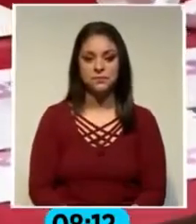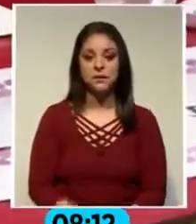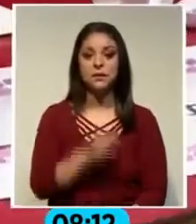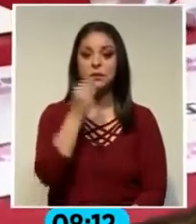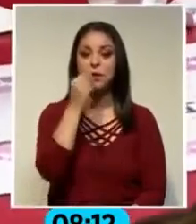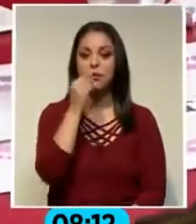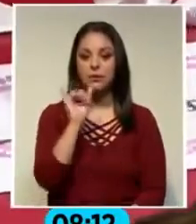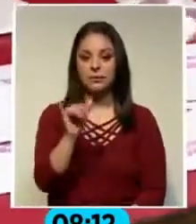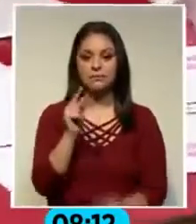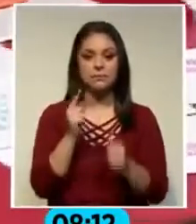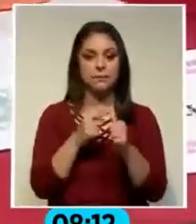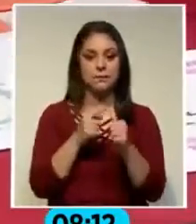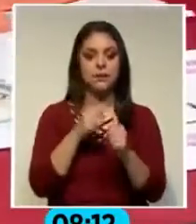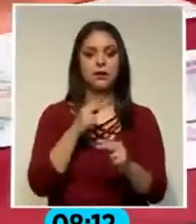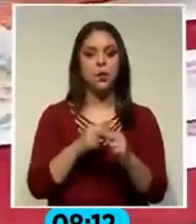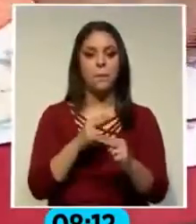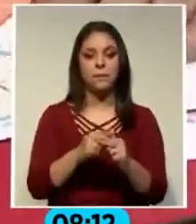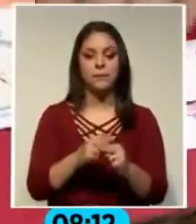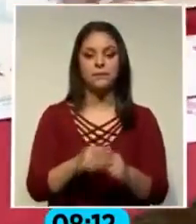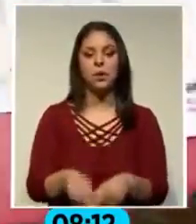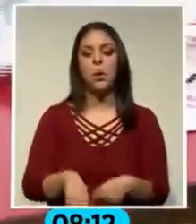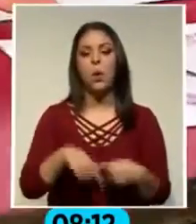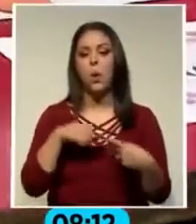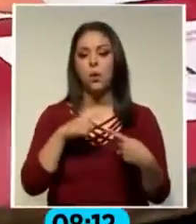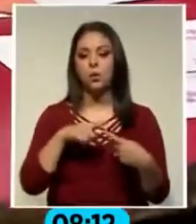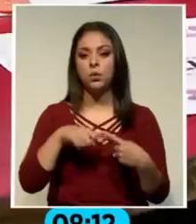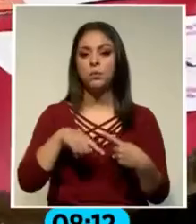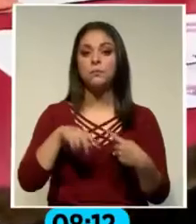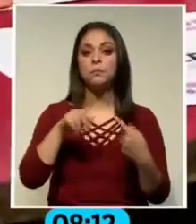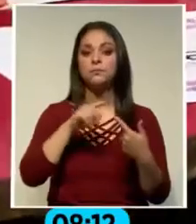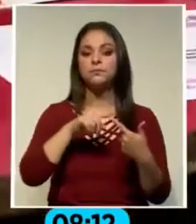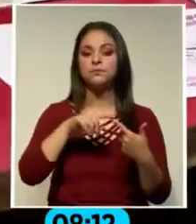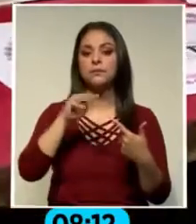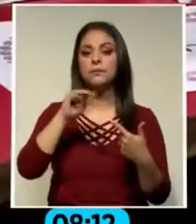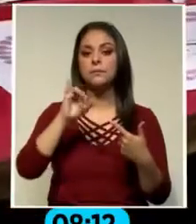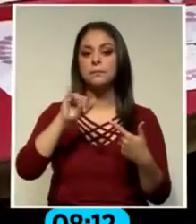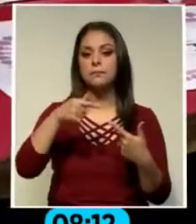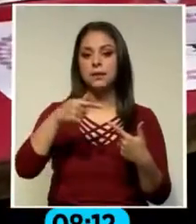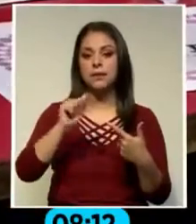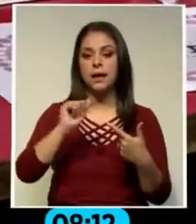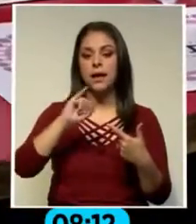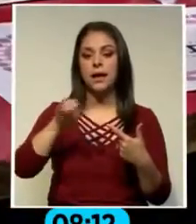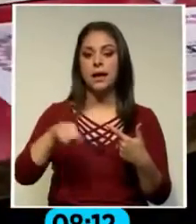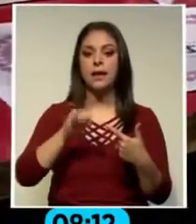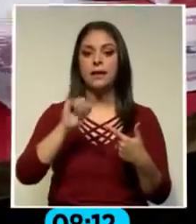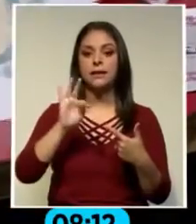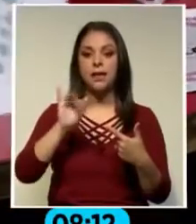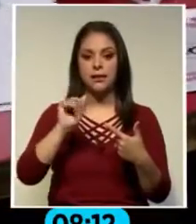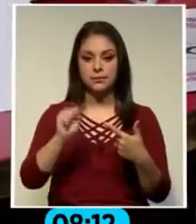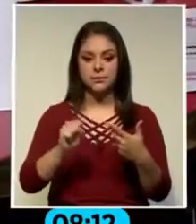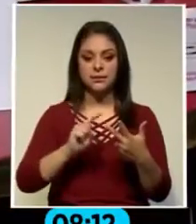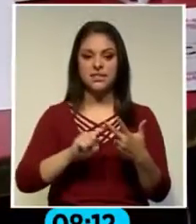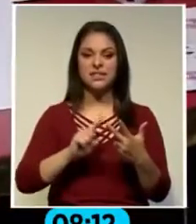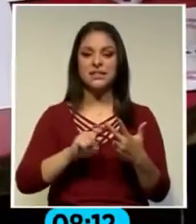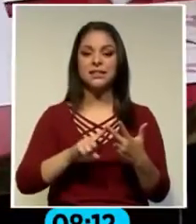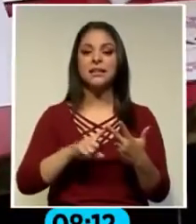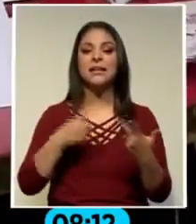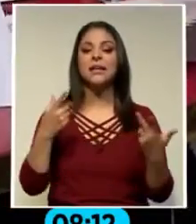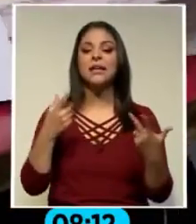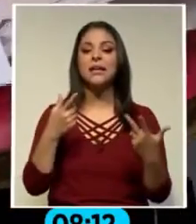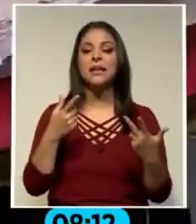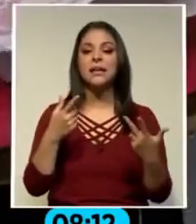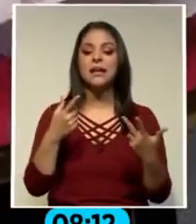es el primer nombre. Ajá. Migajitas es el segundo. Y galletitas es el tercero. Ah,